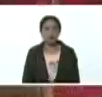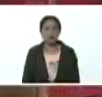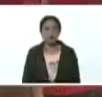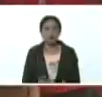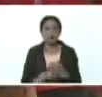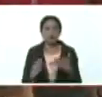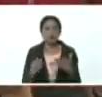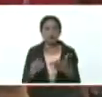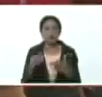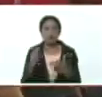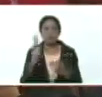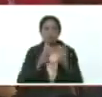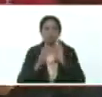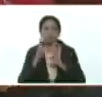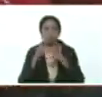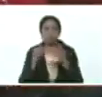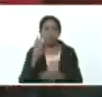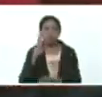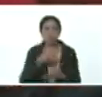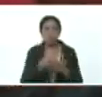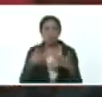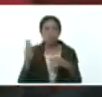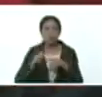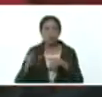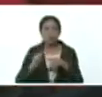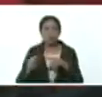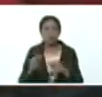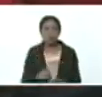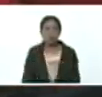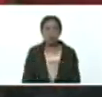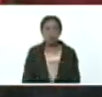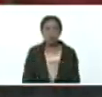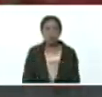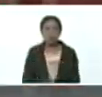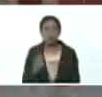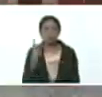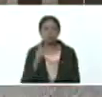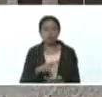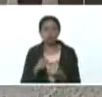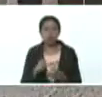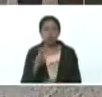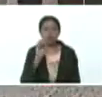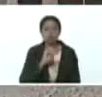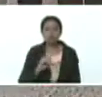Vamos a desparasitar a 4 millones de niños, para que estén, miren,